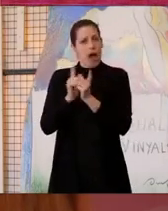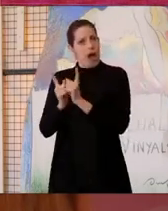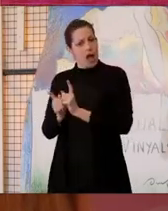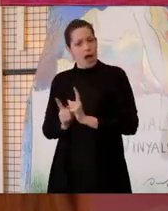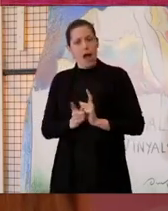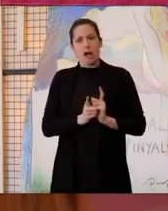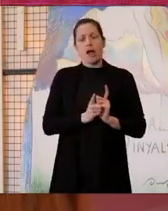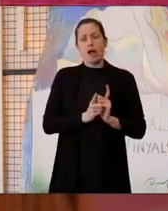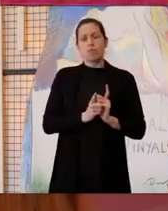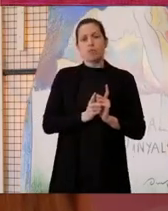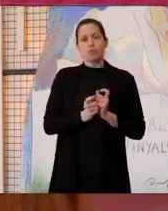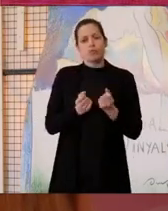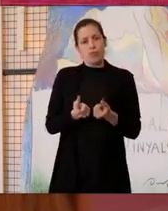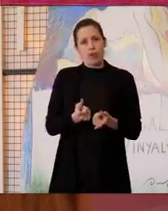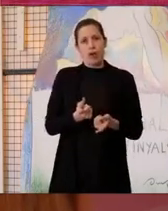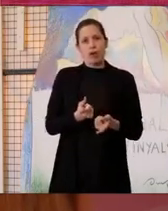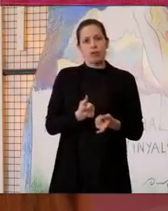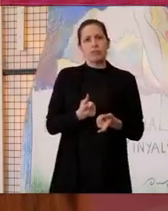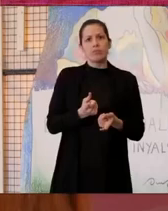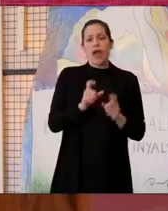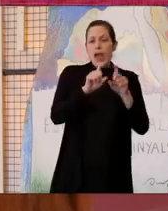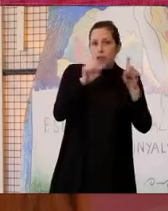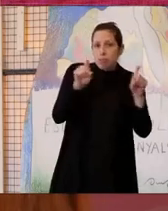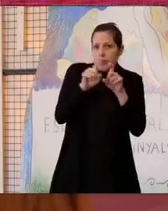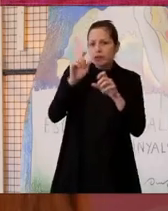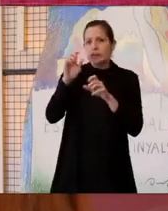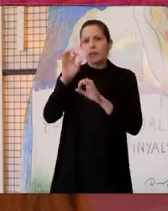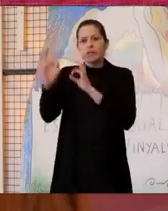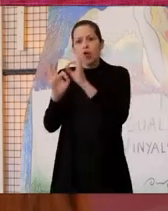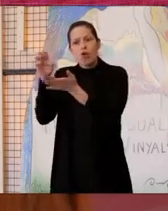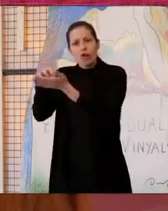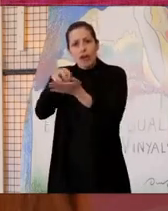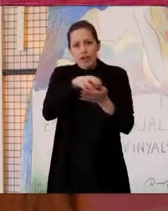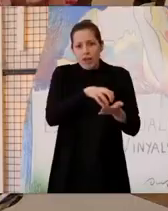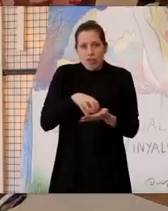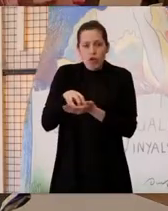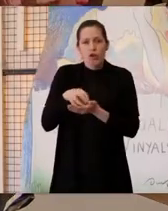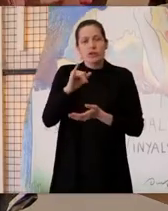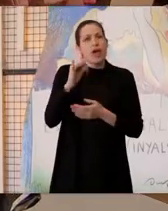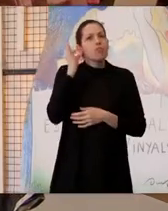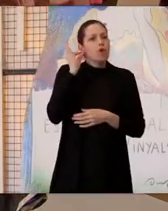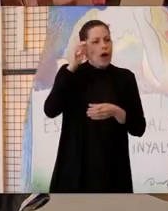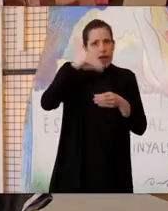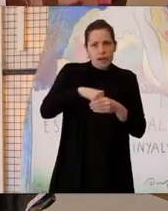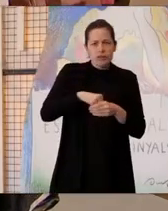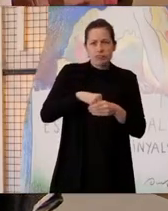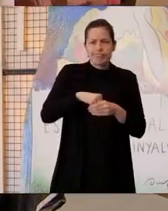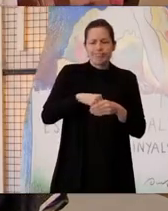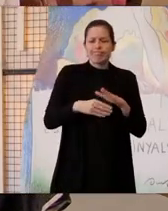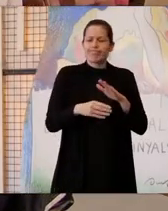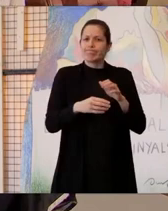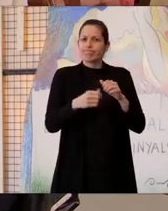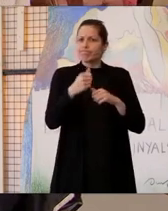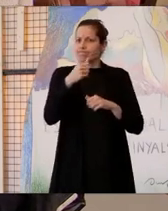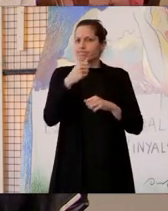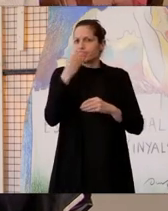en las empresas siguen muchos de los prejuicios sexistas arraigados es decir